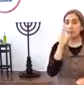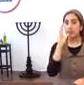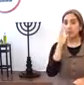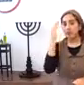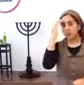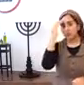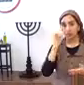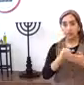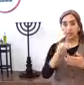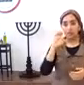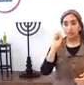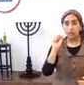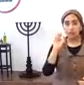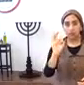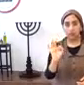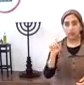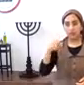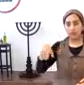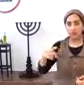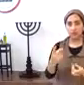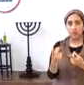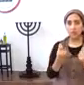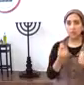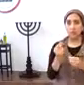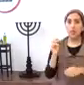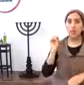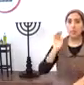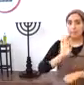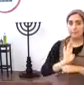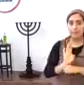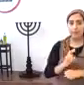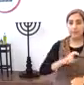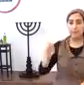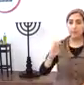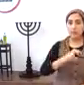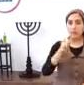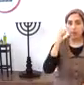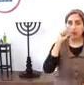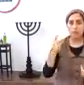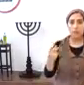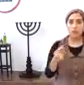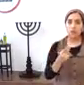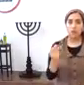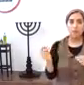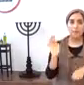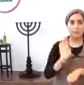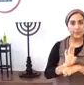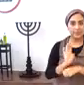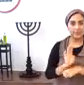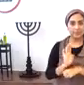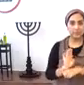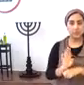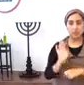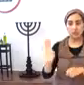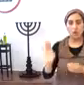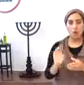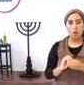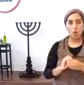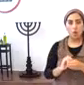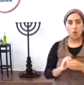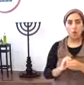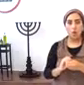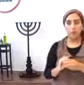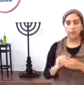Entonces, Rebeca sabía que Esab hacía negocios y iba de aquí para allá pero para hacer negocios por